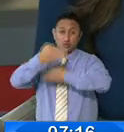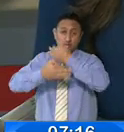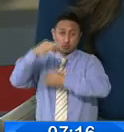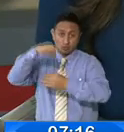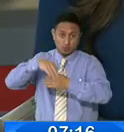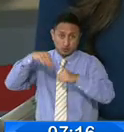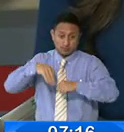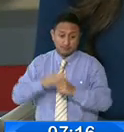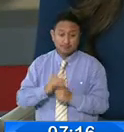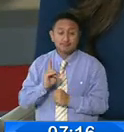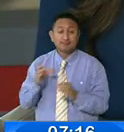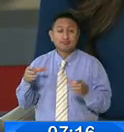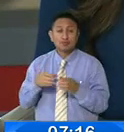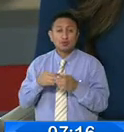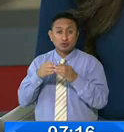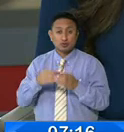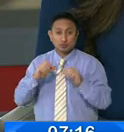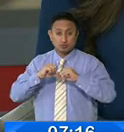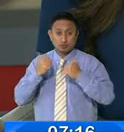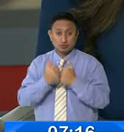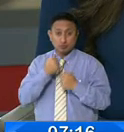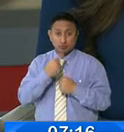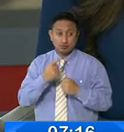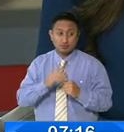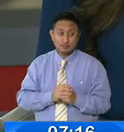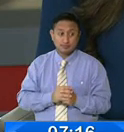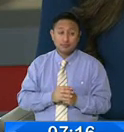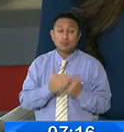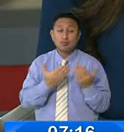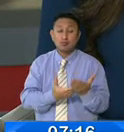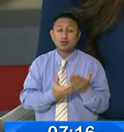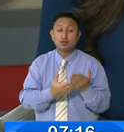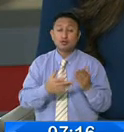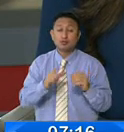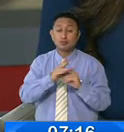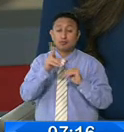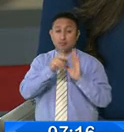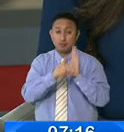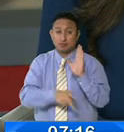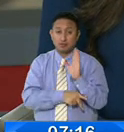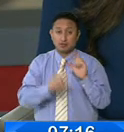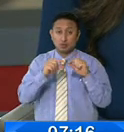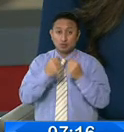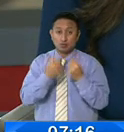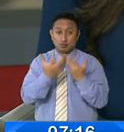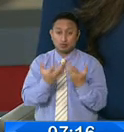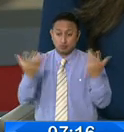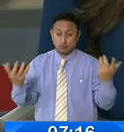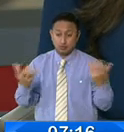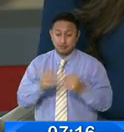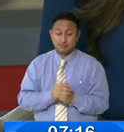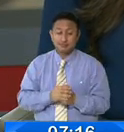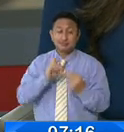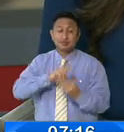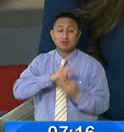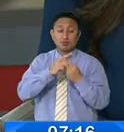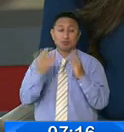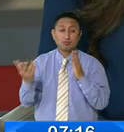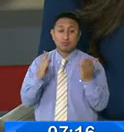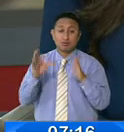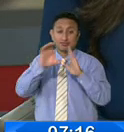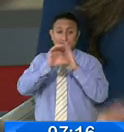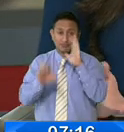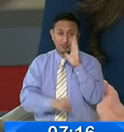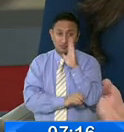una comisión legislativa ratificara la eliminación del modelo parlamentario bicameral del informe para segundo debate de la reforma parcial a la Carta Magna